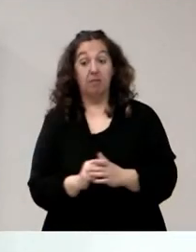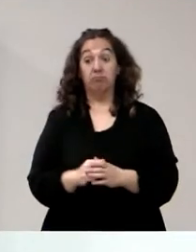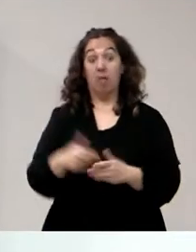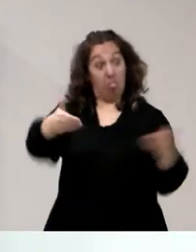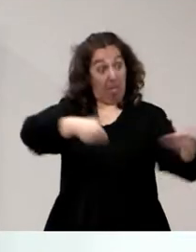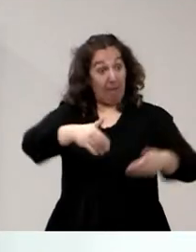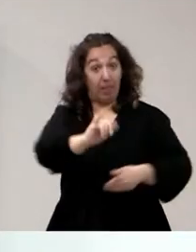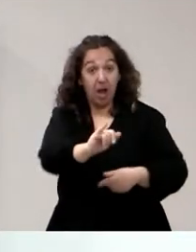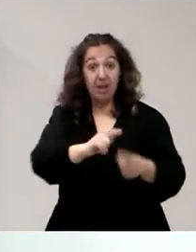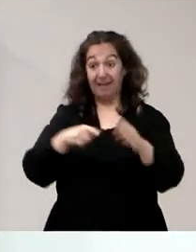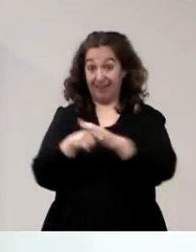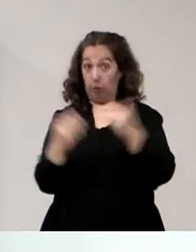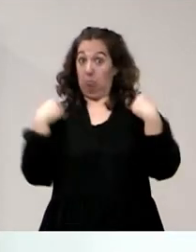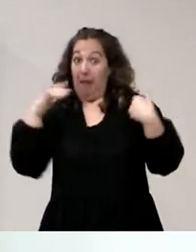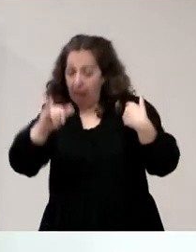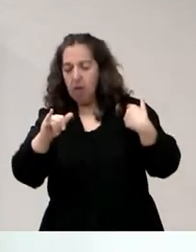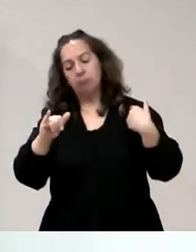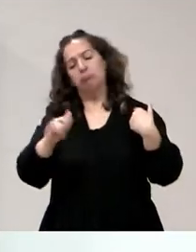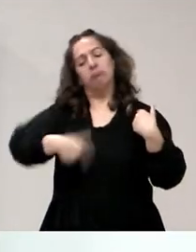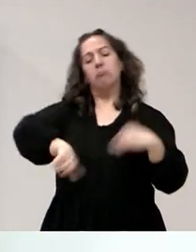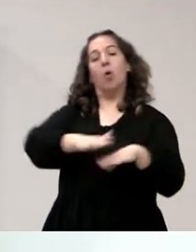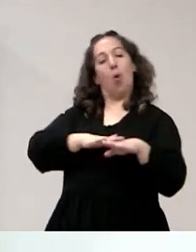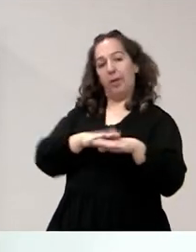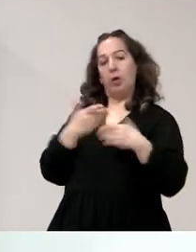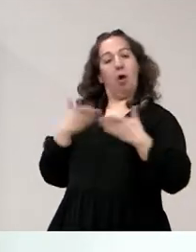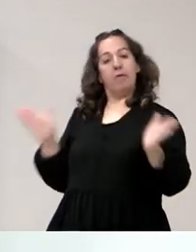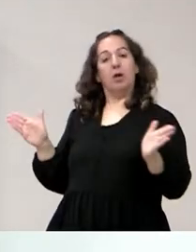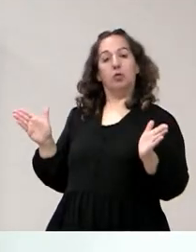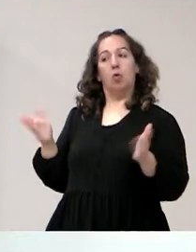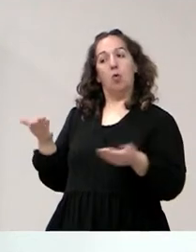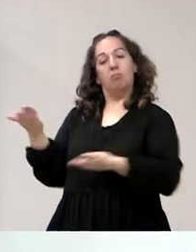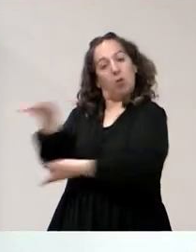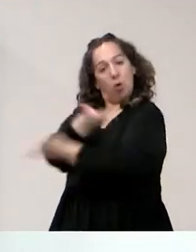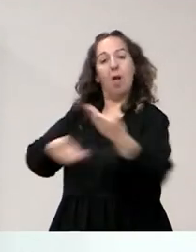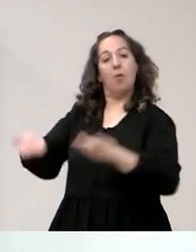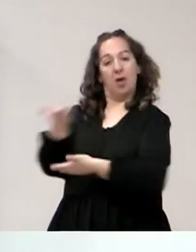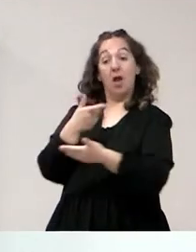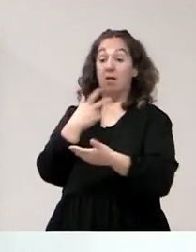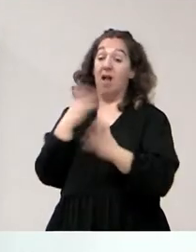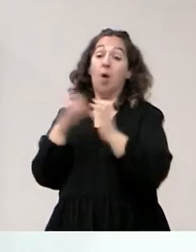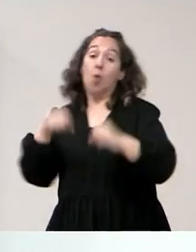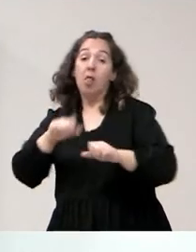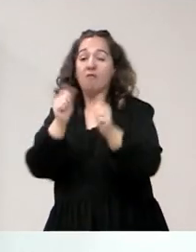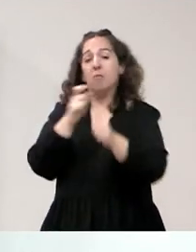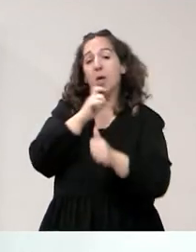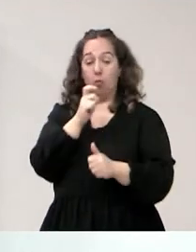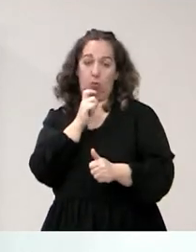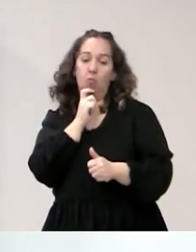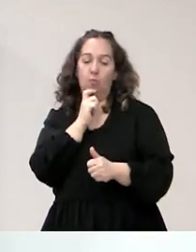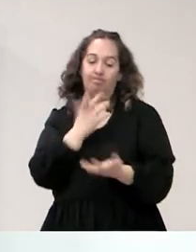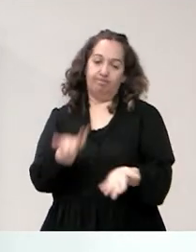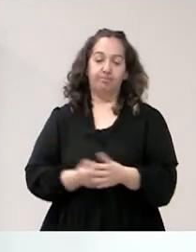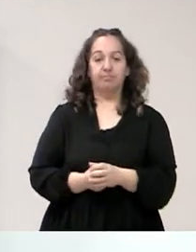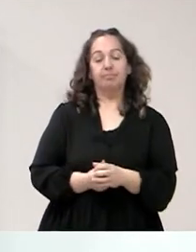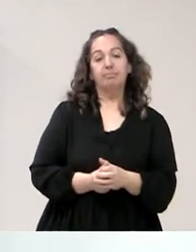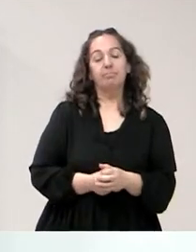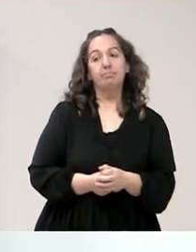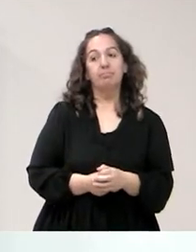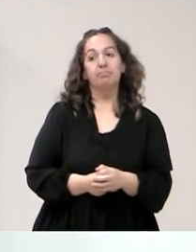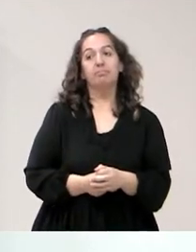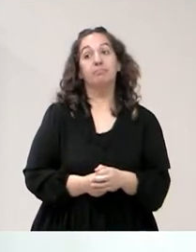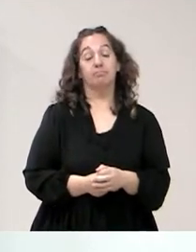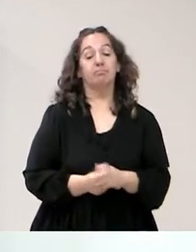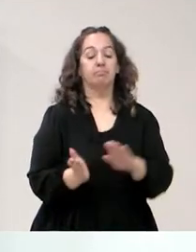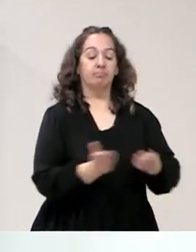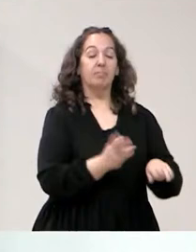demanda si hay un gestor el gobierno va estar y será cuestión de que acordemos la la fórmula con con el gobierno cántabro